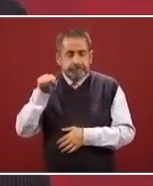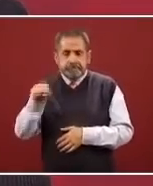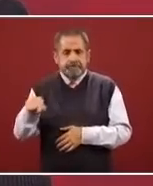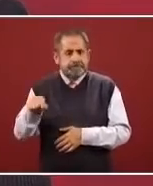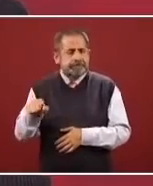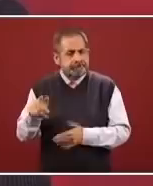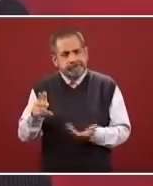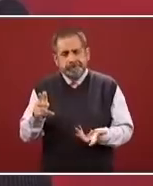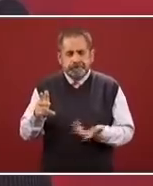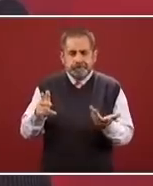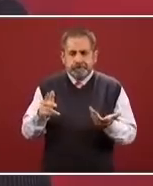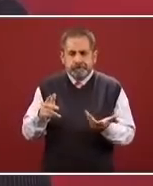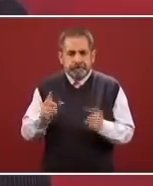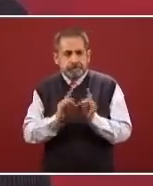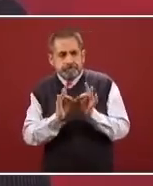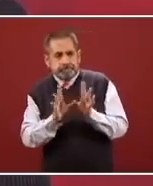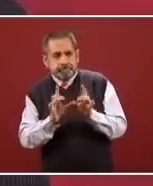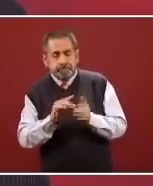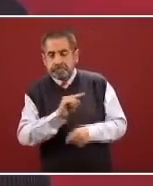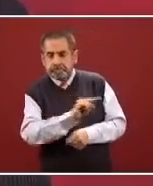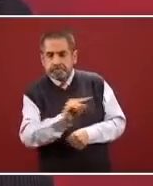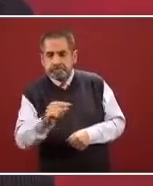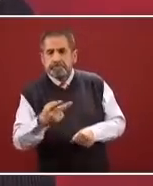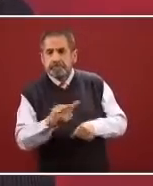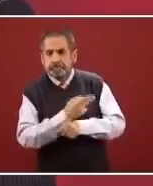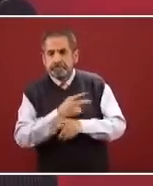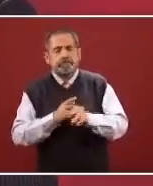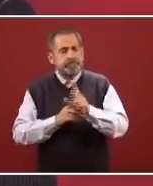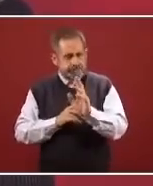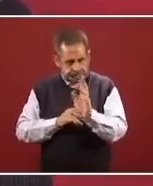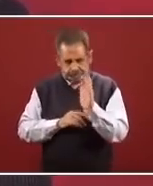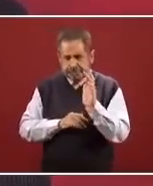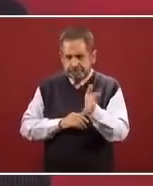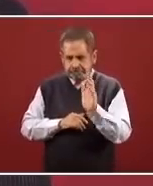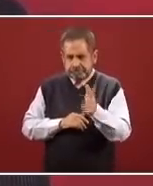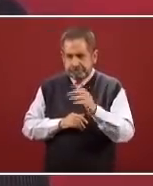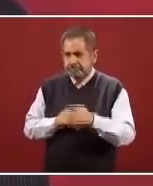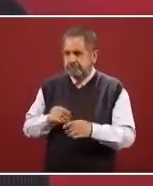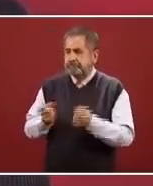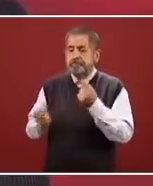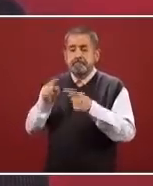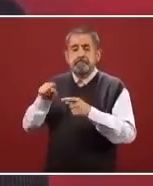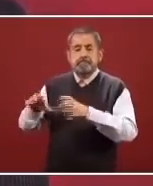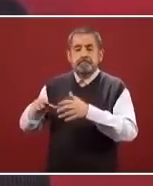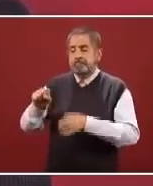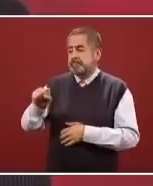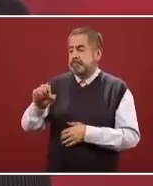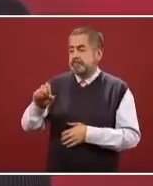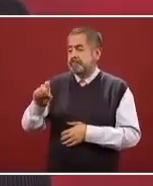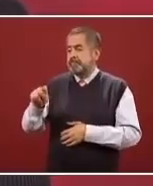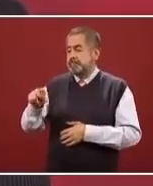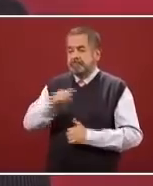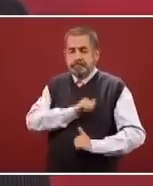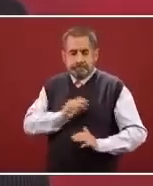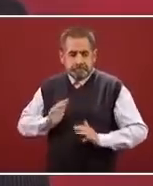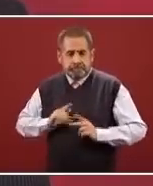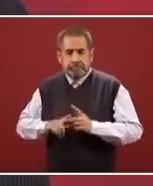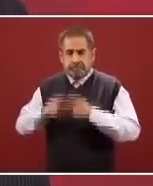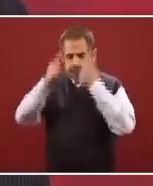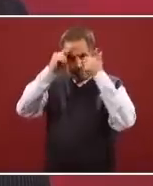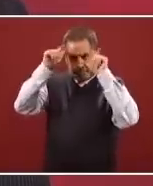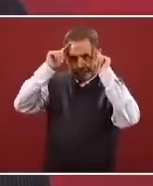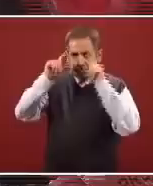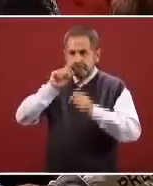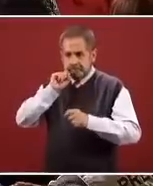los diferentes escenarios que se han previsto, tenemos representantes de la SEDENA, de la SEMAR,